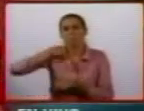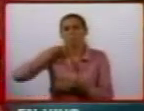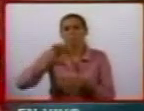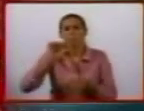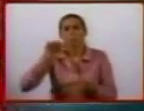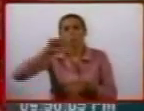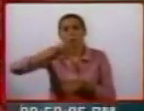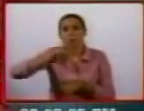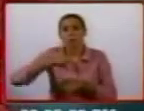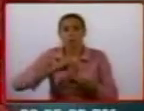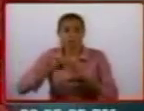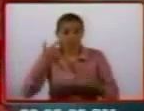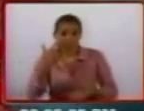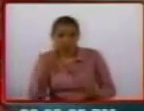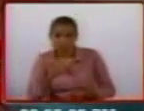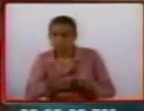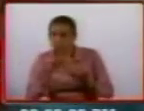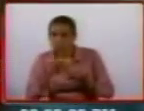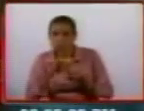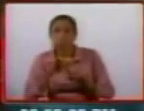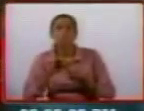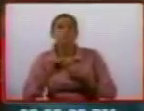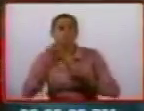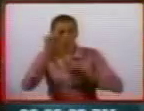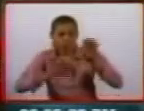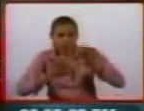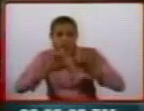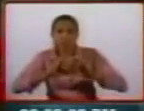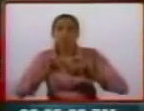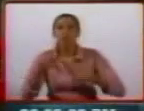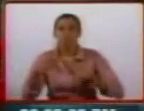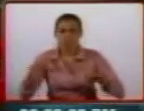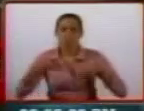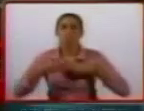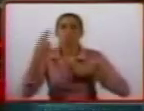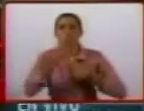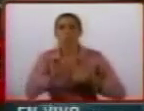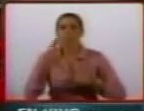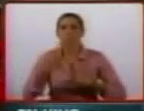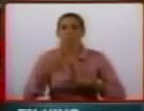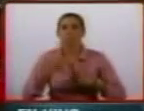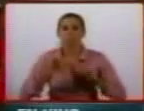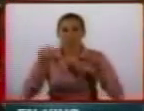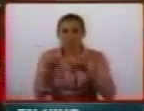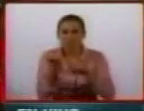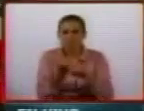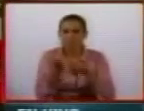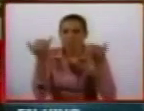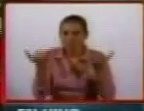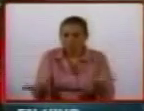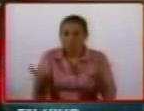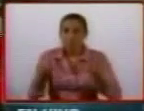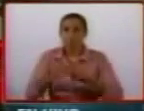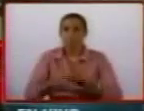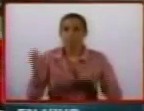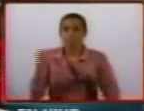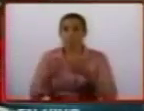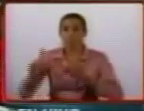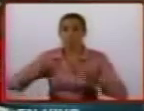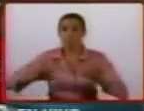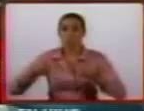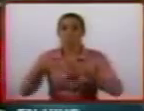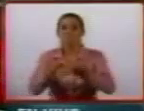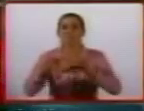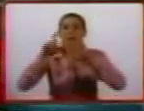ya nos hemos comprometido para su reactivación de manera inmediata con un equipo precisamente coordinado por el Ministerio de